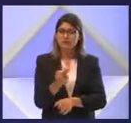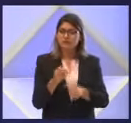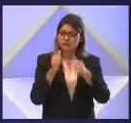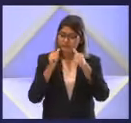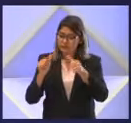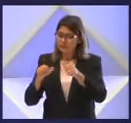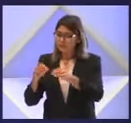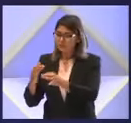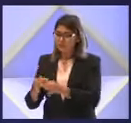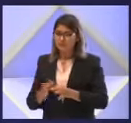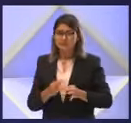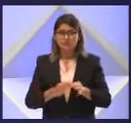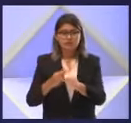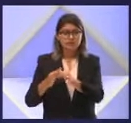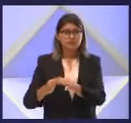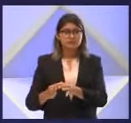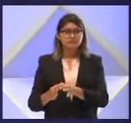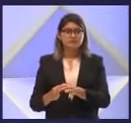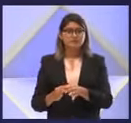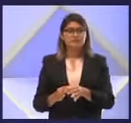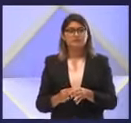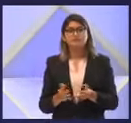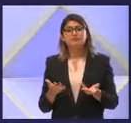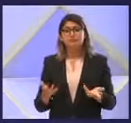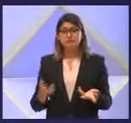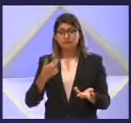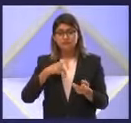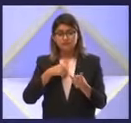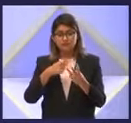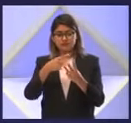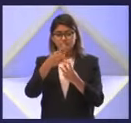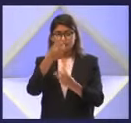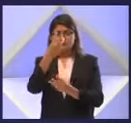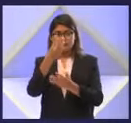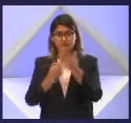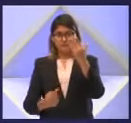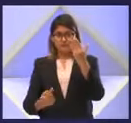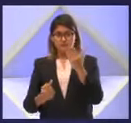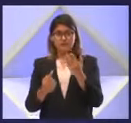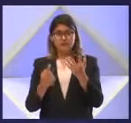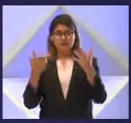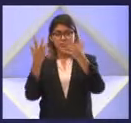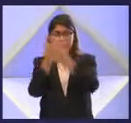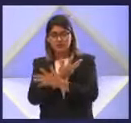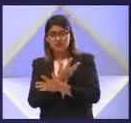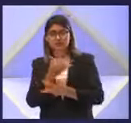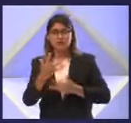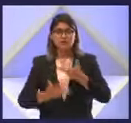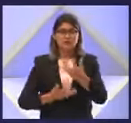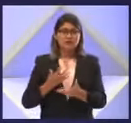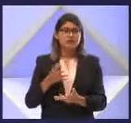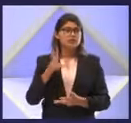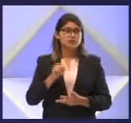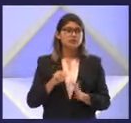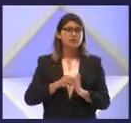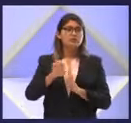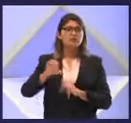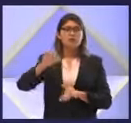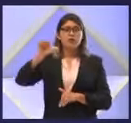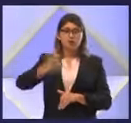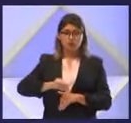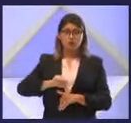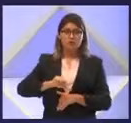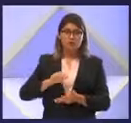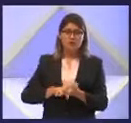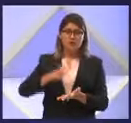subsistencia no confundamos estas tres economías por supuesto hoy mayoritariamente el mercado